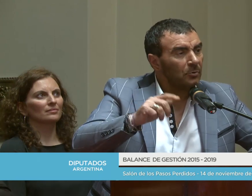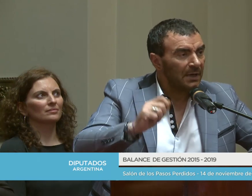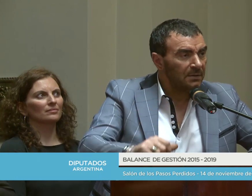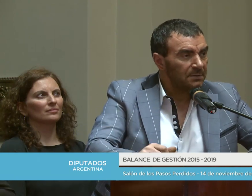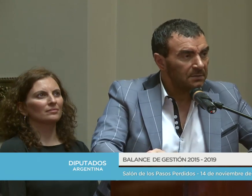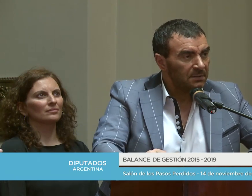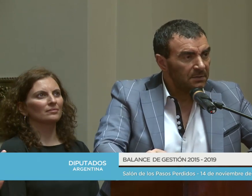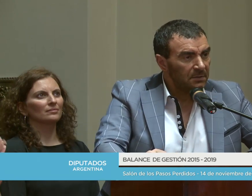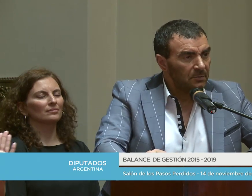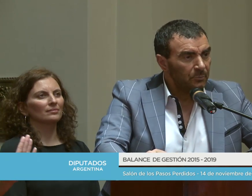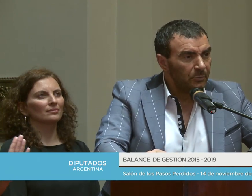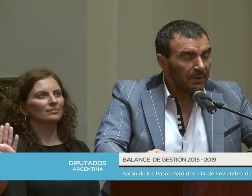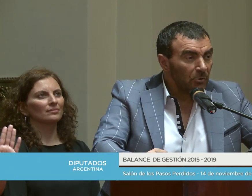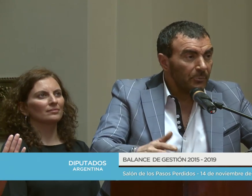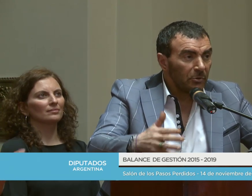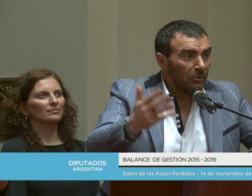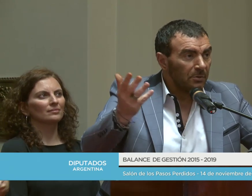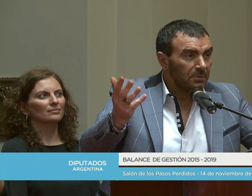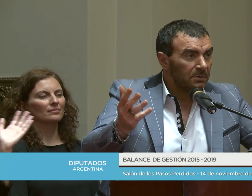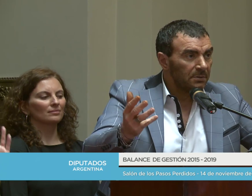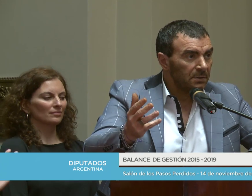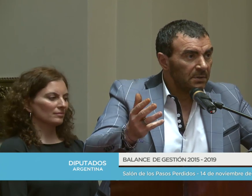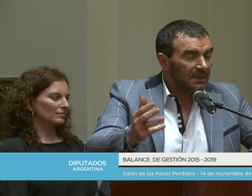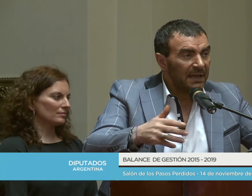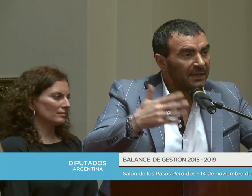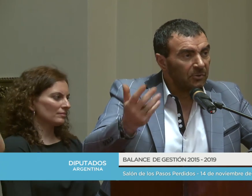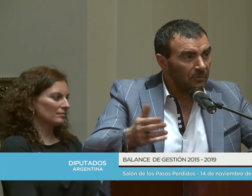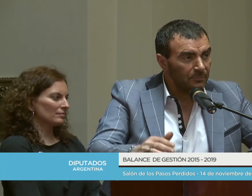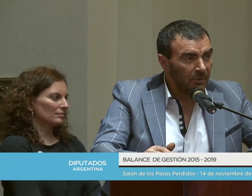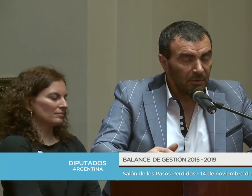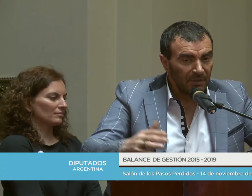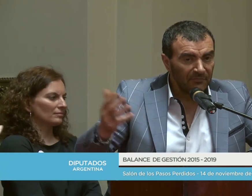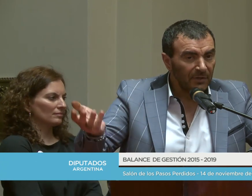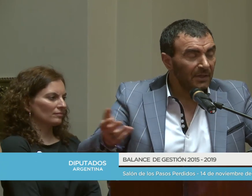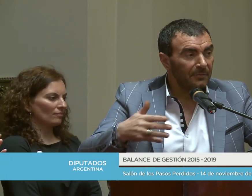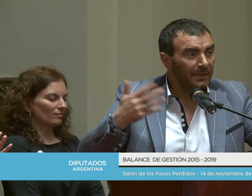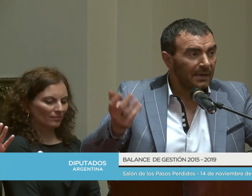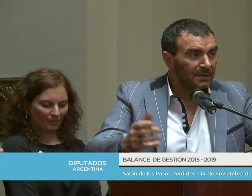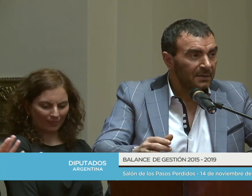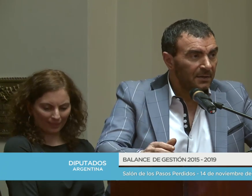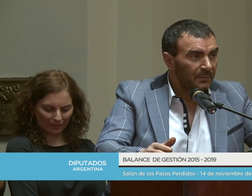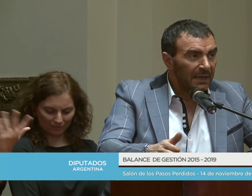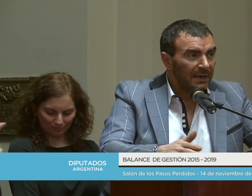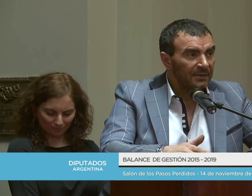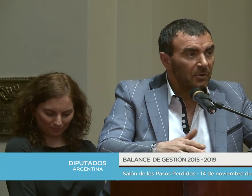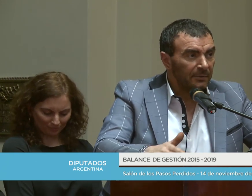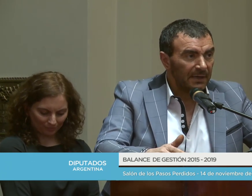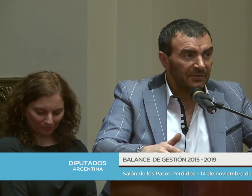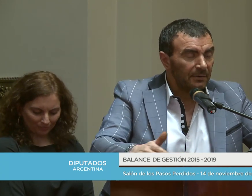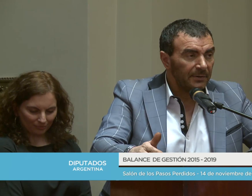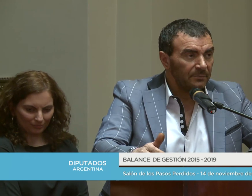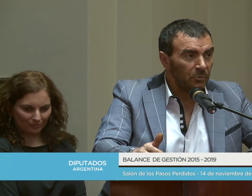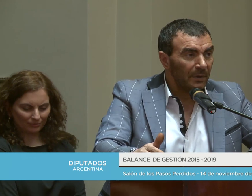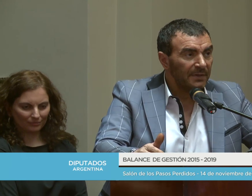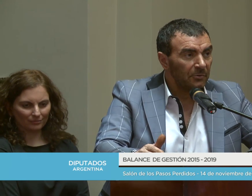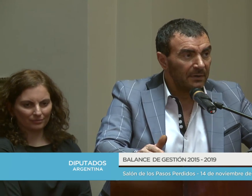más que nunca, porque no nos importó la gestión, porque lo que dice Florencia es verdad. Venga la gestión que venga,